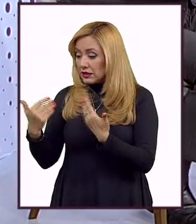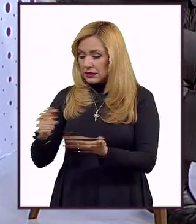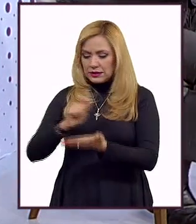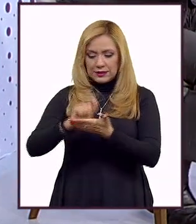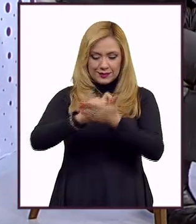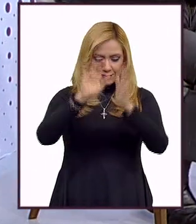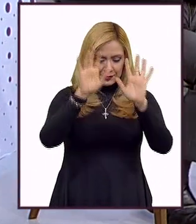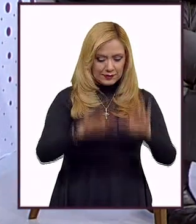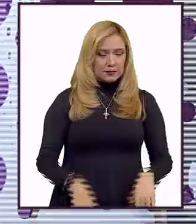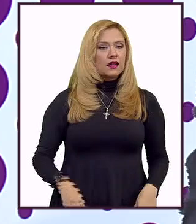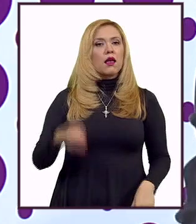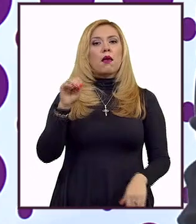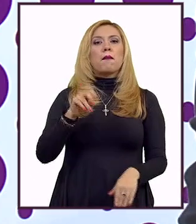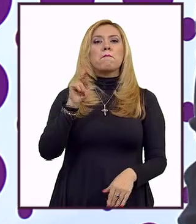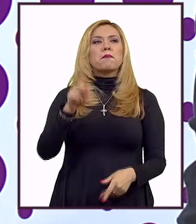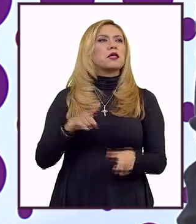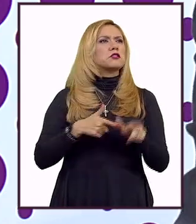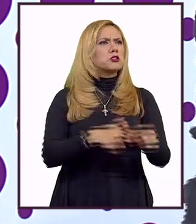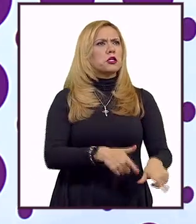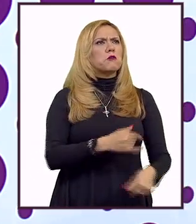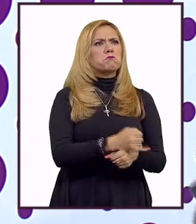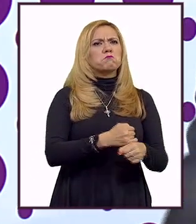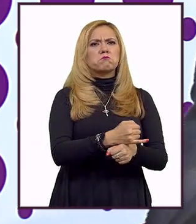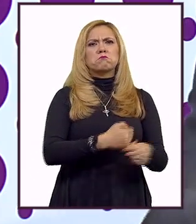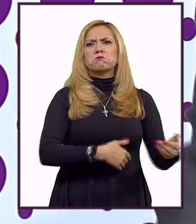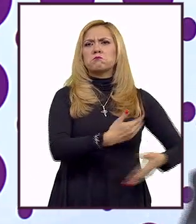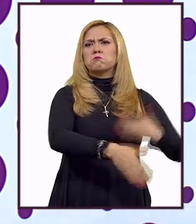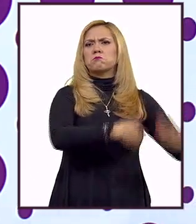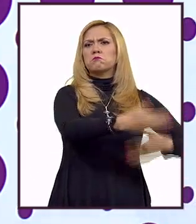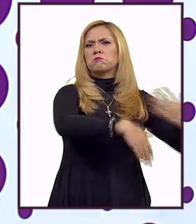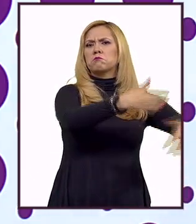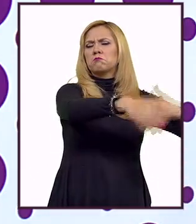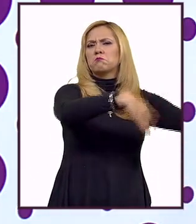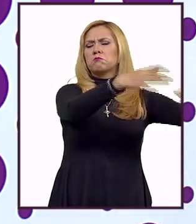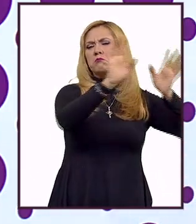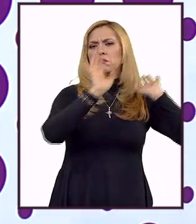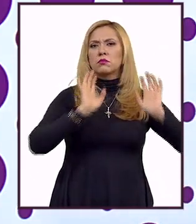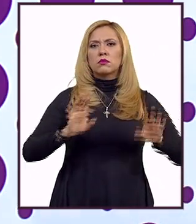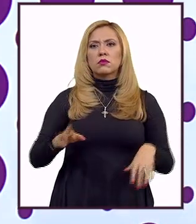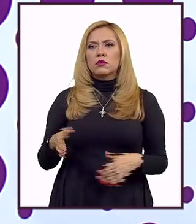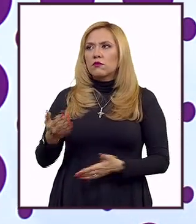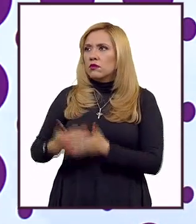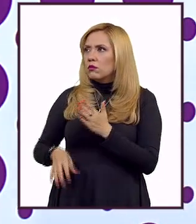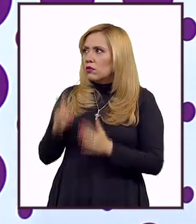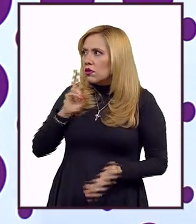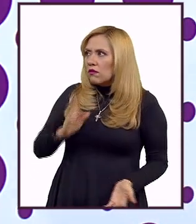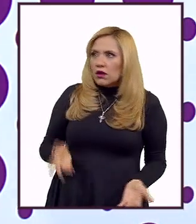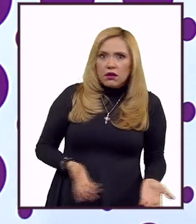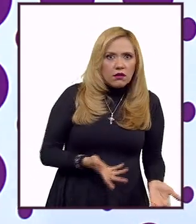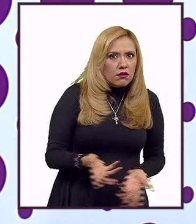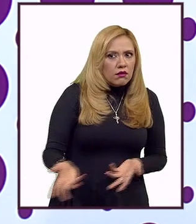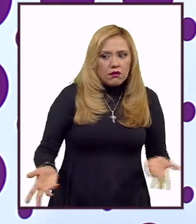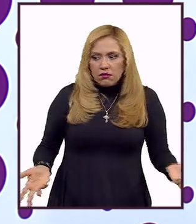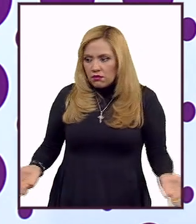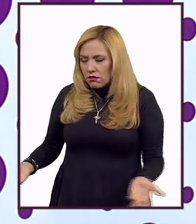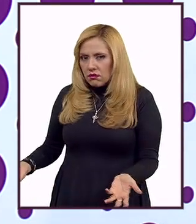el Ministerio Público continuaba con la investigación y el juez de instrucción lo hacía. Hoy, ante el juez de control, el juez va a decir,